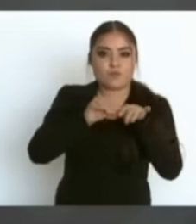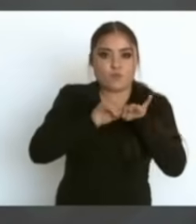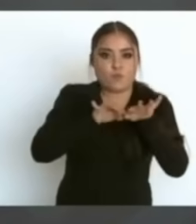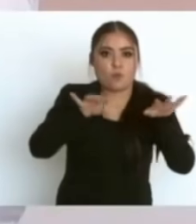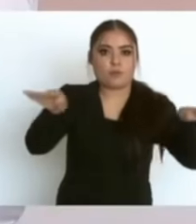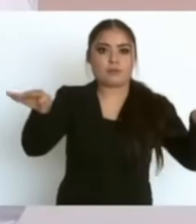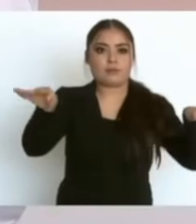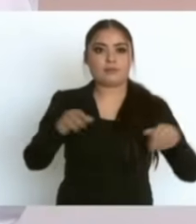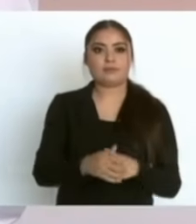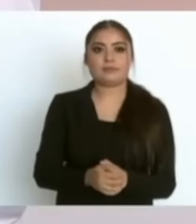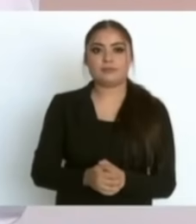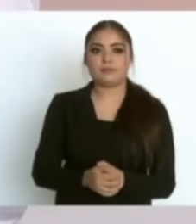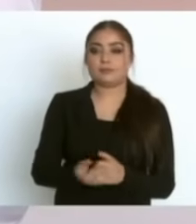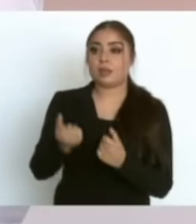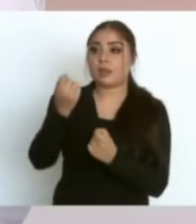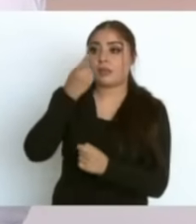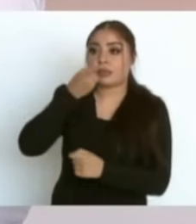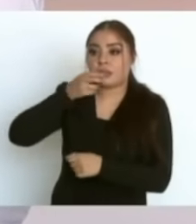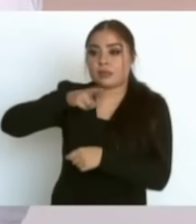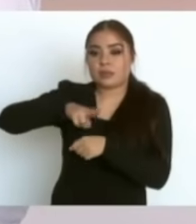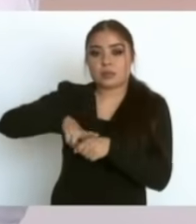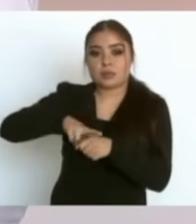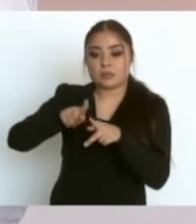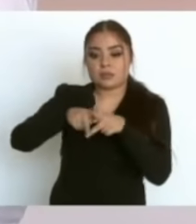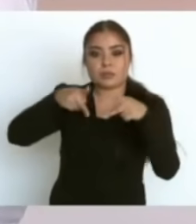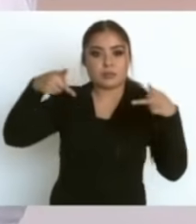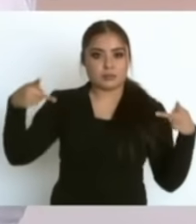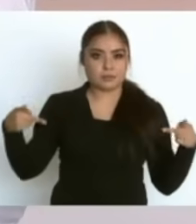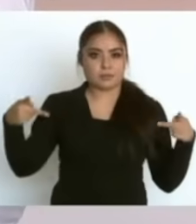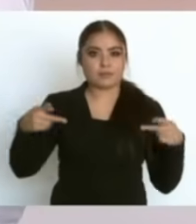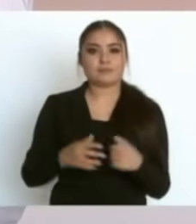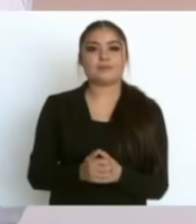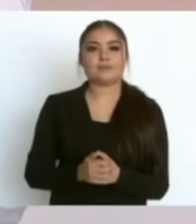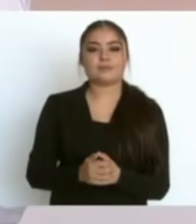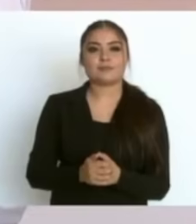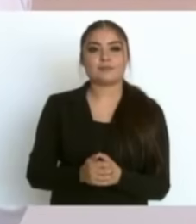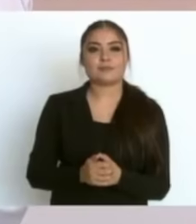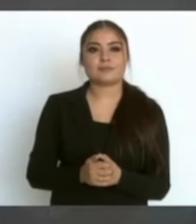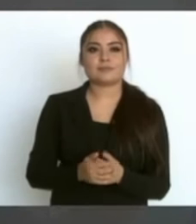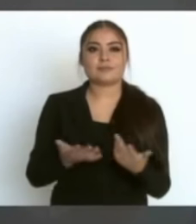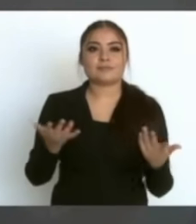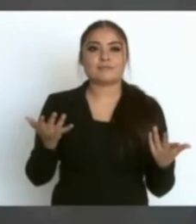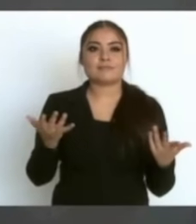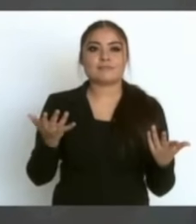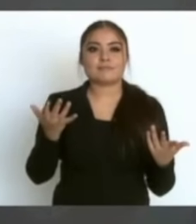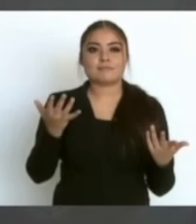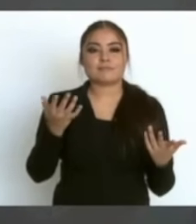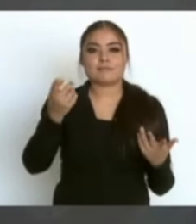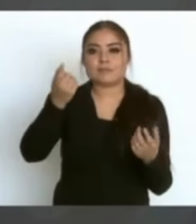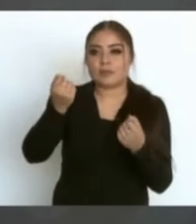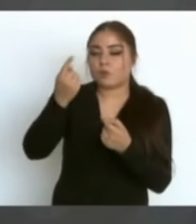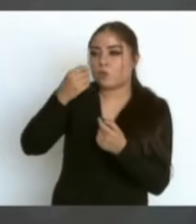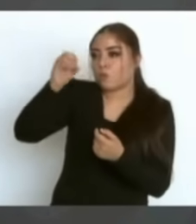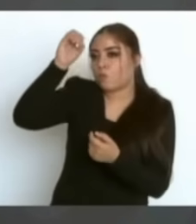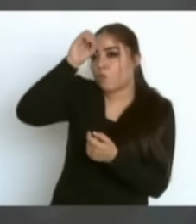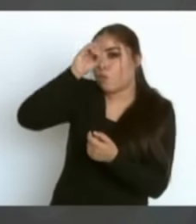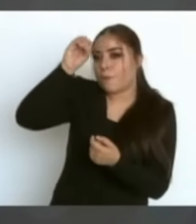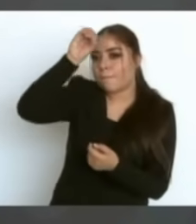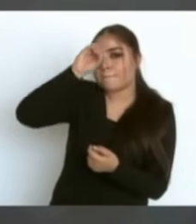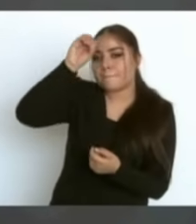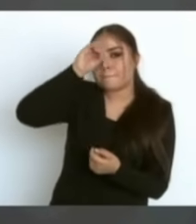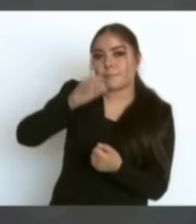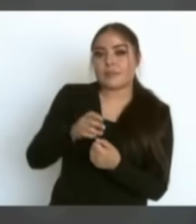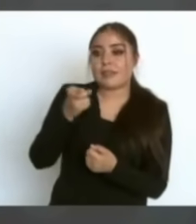los directores de periódicos a los que forman opinión pública ayudan